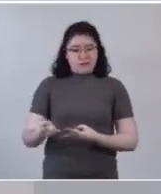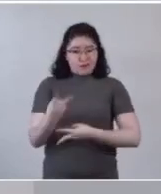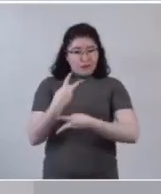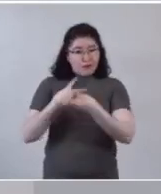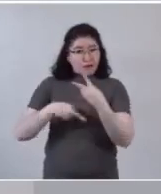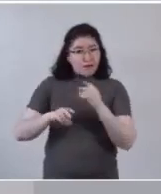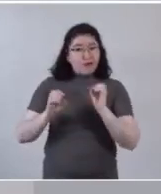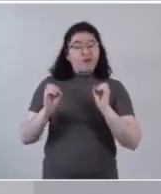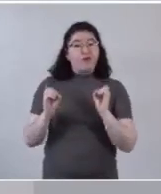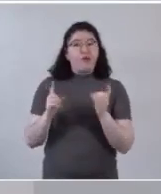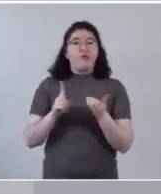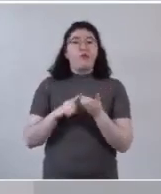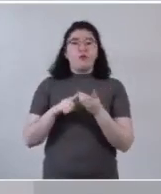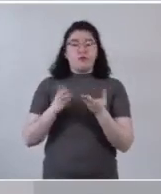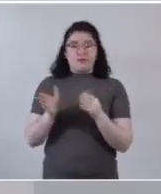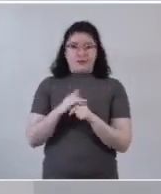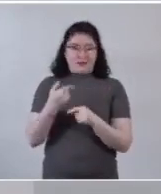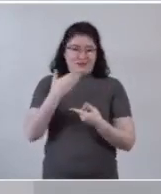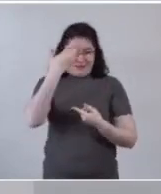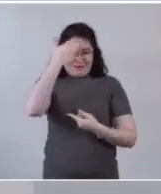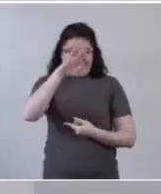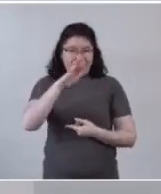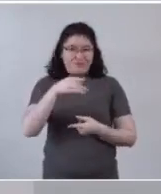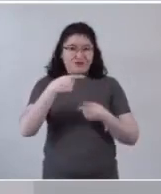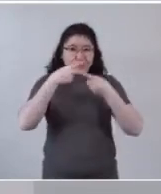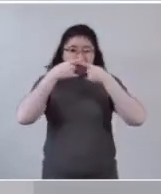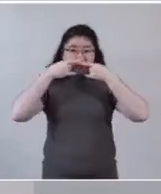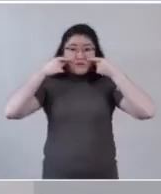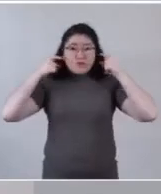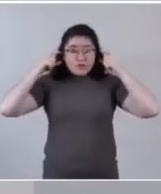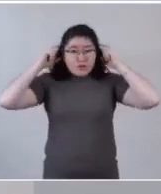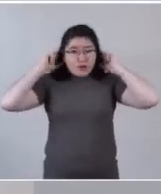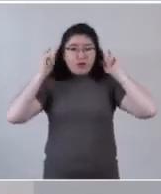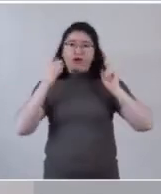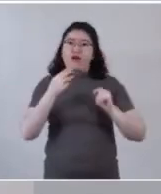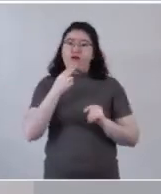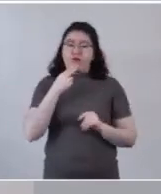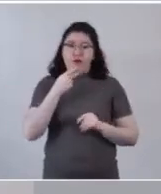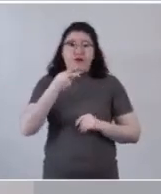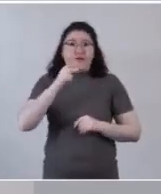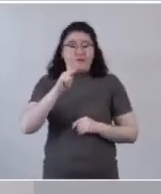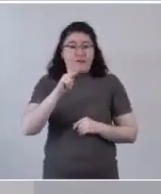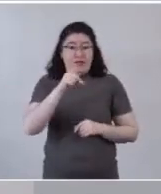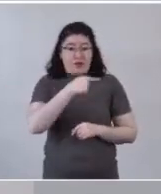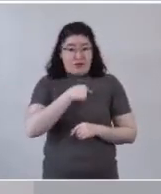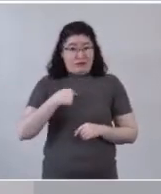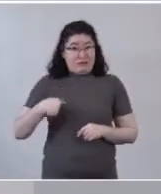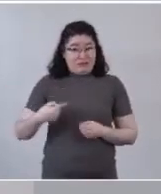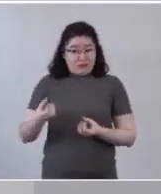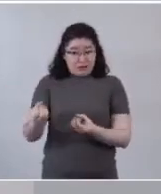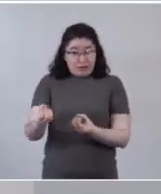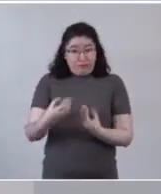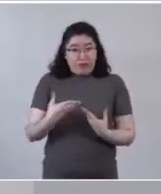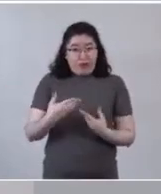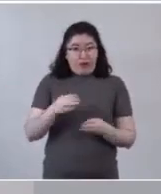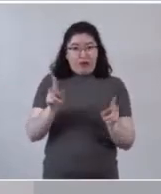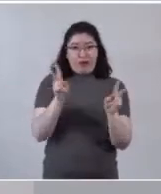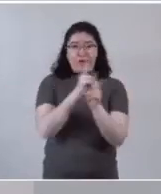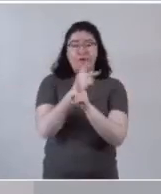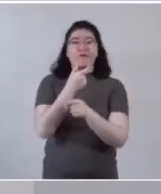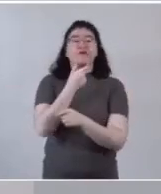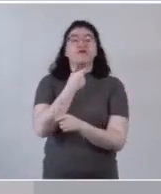vienen cubrebocas, etcétera, etcétera, pero de China van a llegar ventiladores, ¿y cuántos han llegado ya a